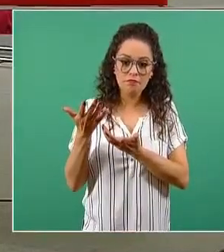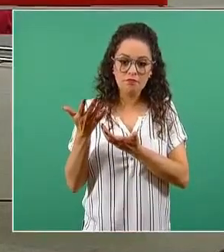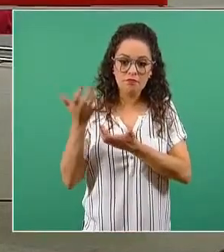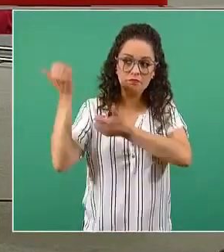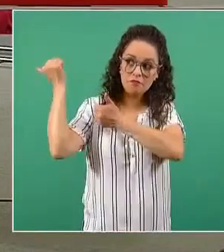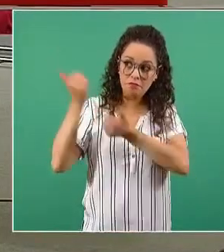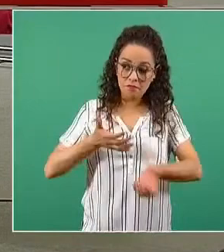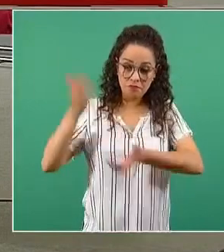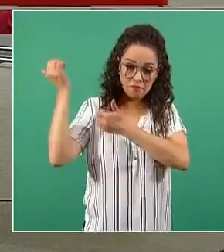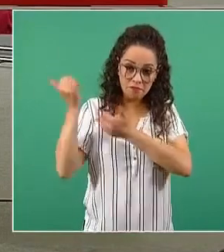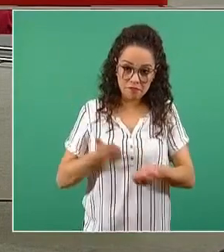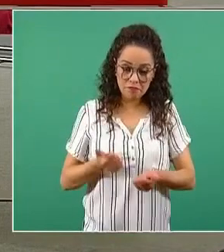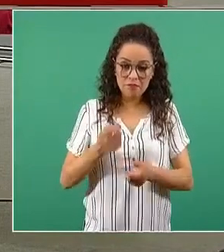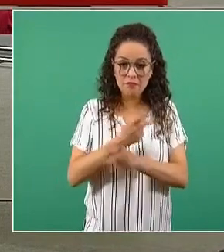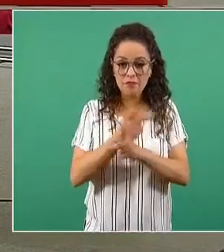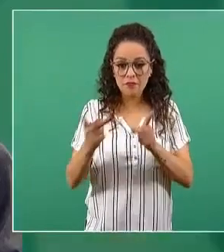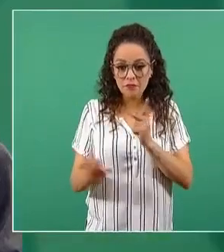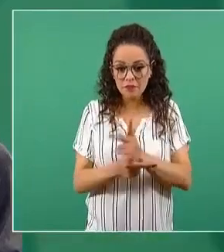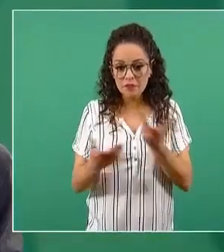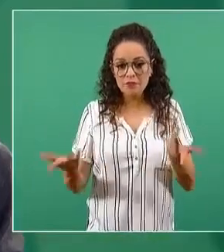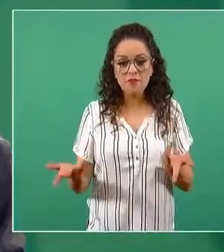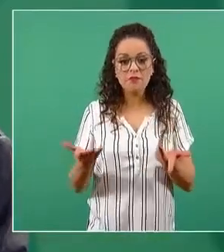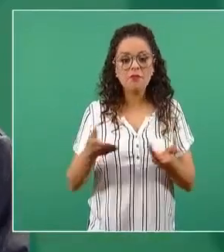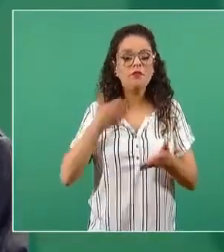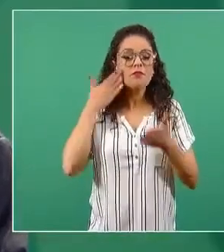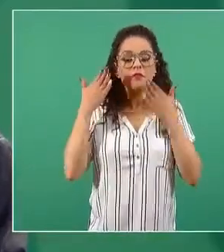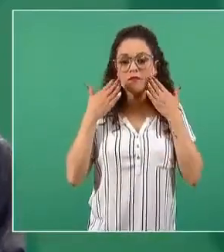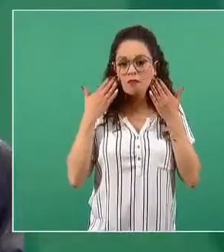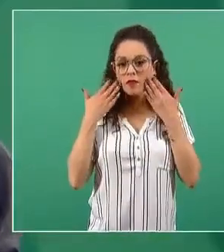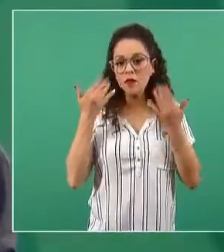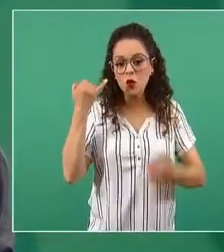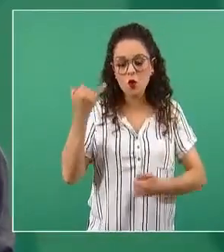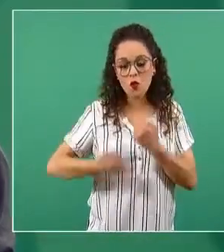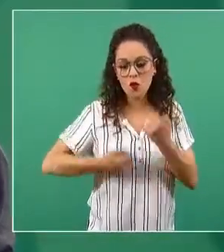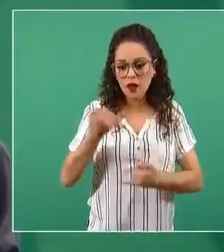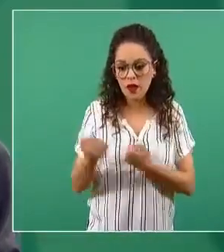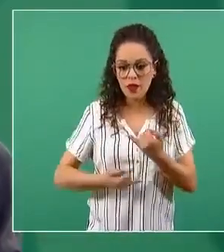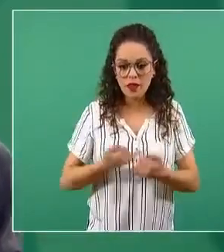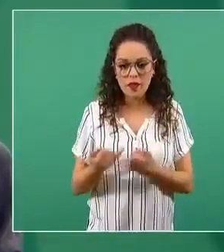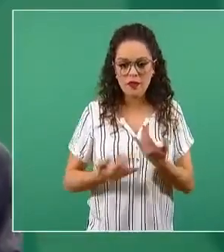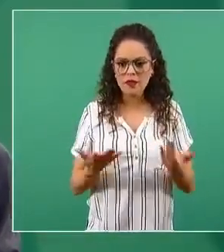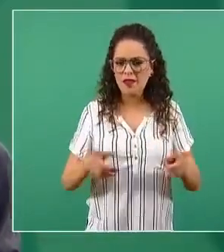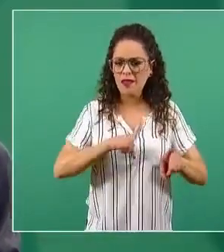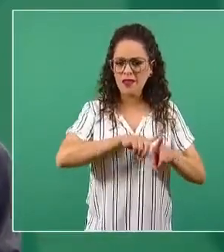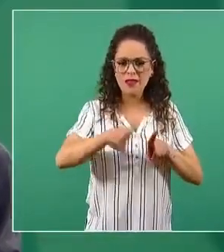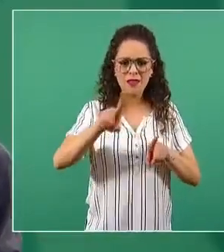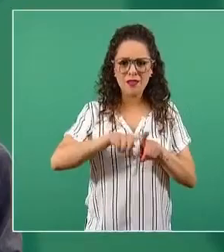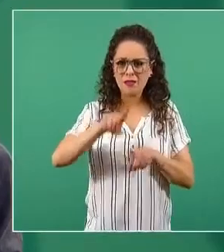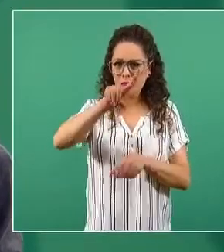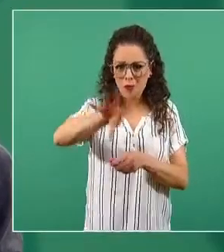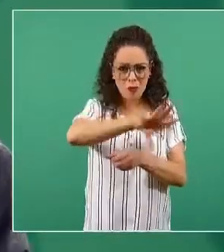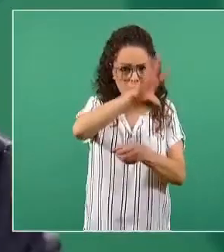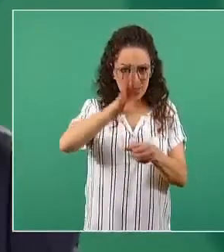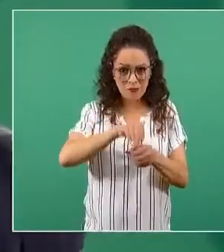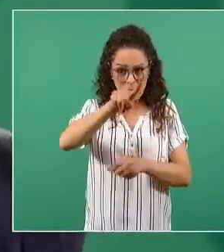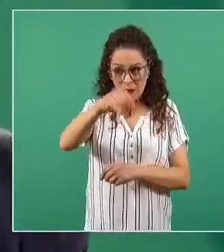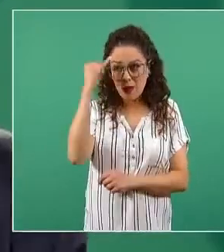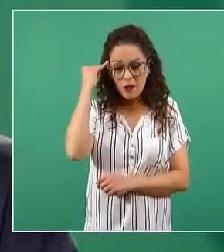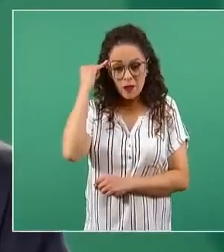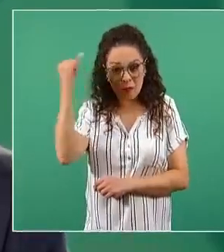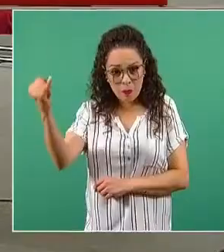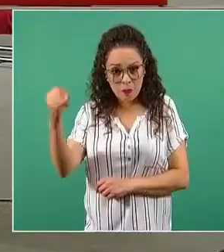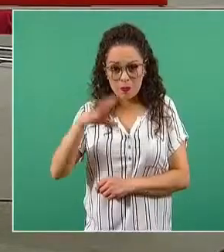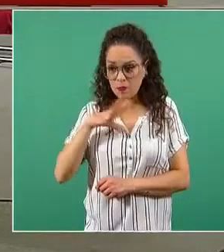productos agrícolas, agroquímicos, cosméticos, juguetes, todo lo que ustedes se puedan imaginar que está